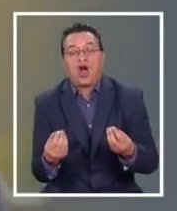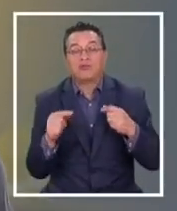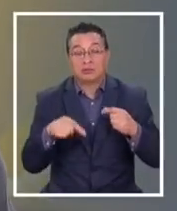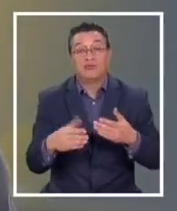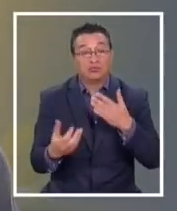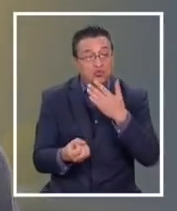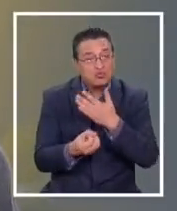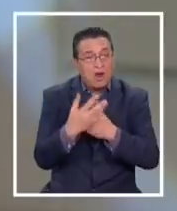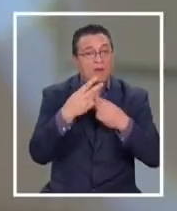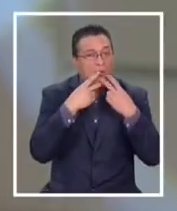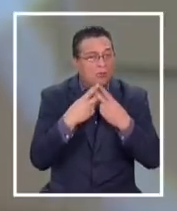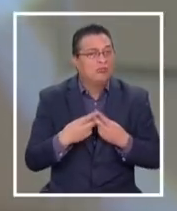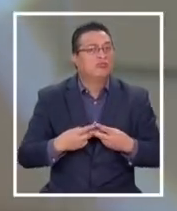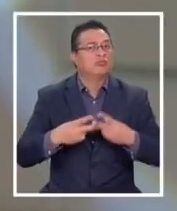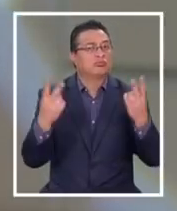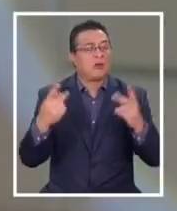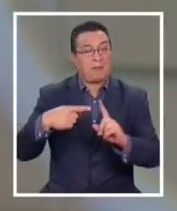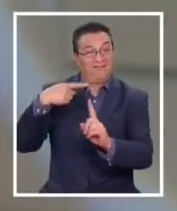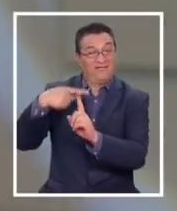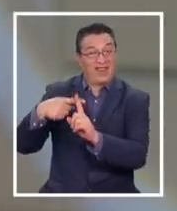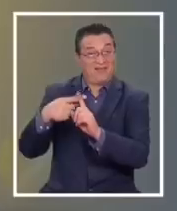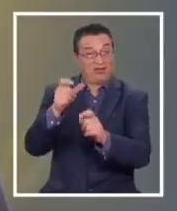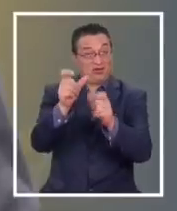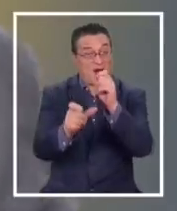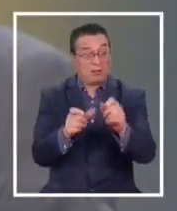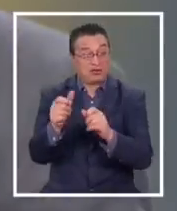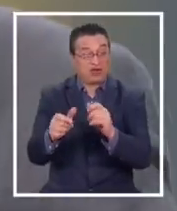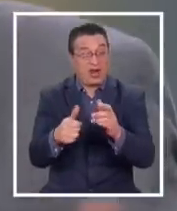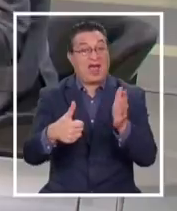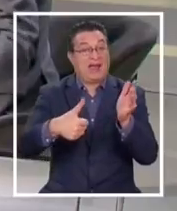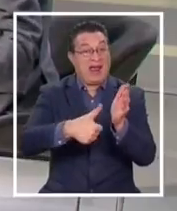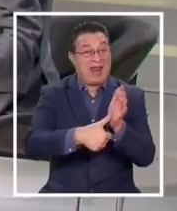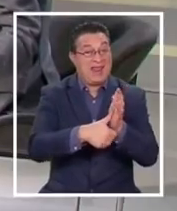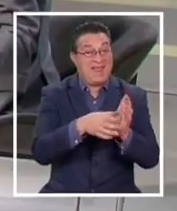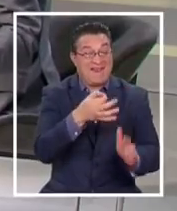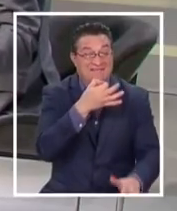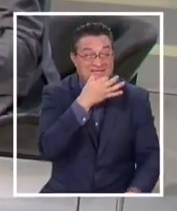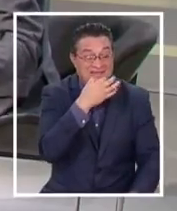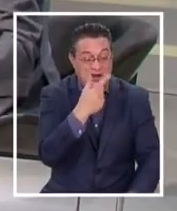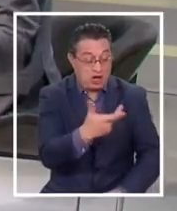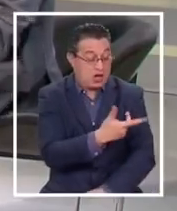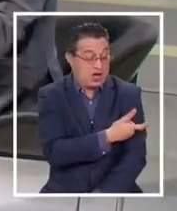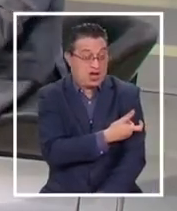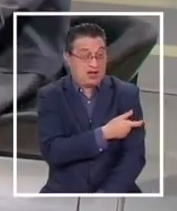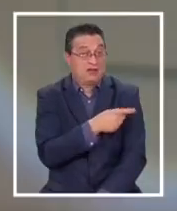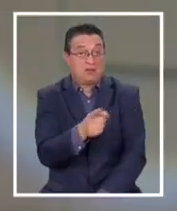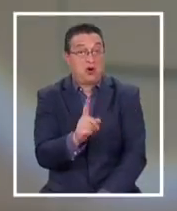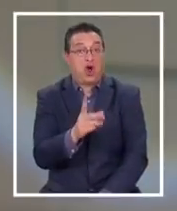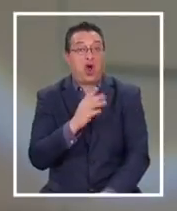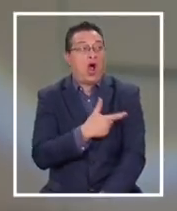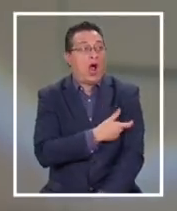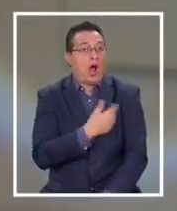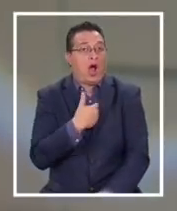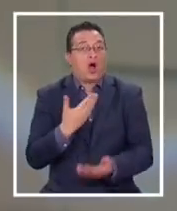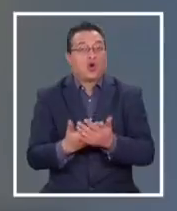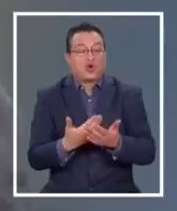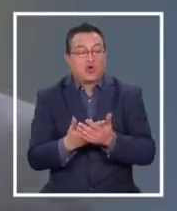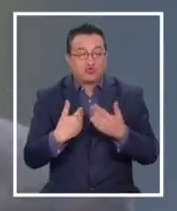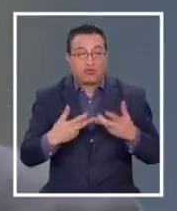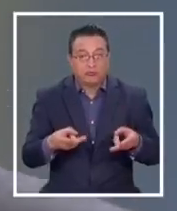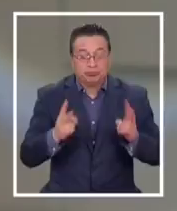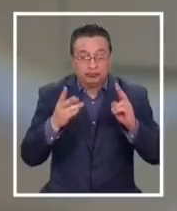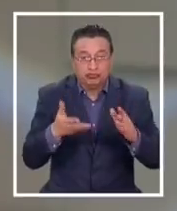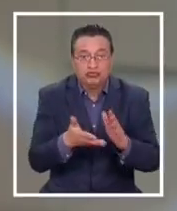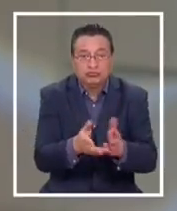¿Viene algún anuncio para darle más beneficios a la gente vacunada y así incentivar a quienes no se han querido vacunar para que lo hagan teniendo disponibilidad y